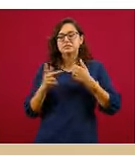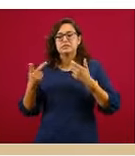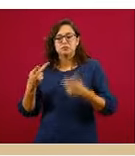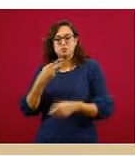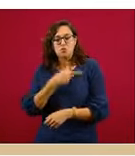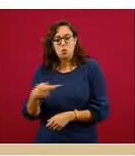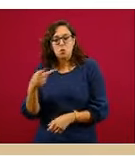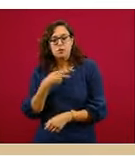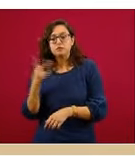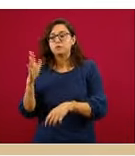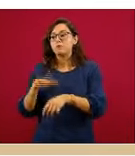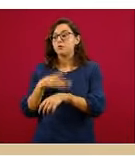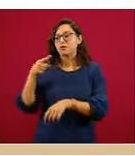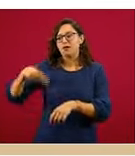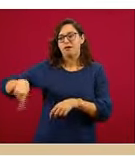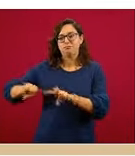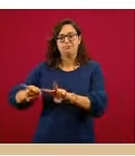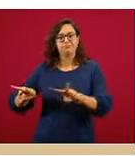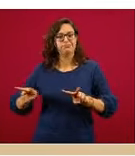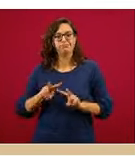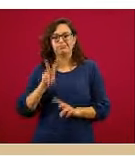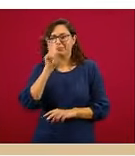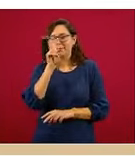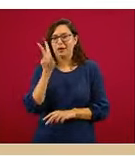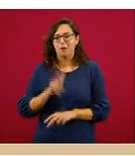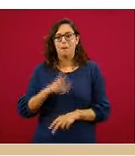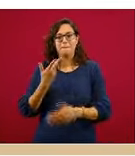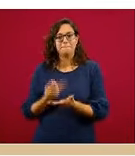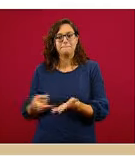hay una vulnerabilidad incrementada.